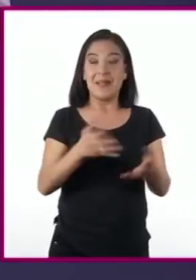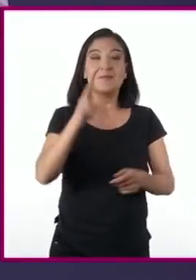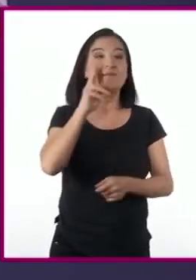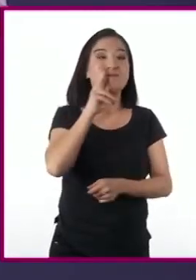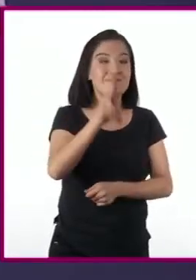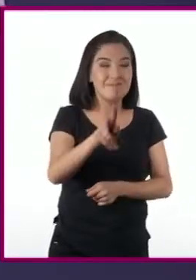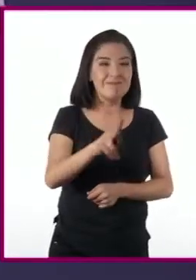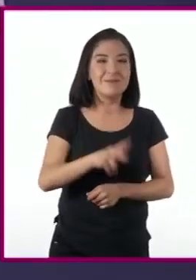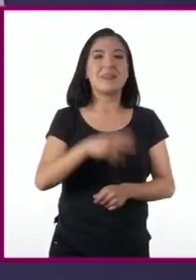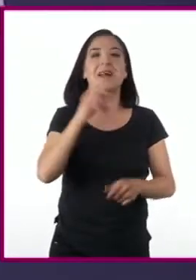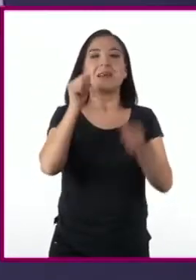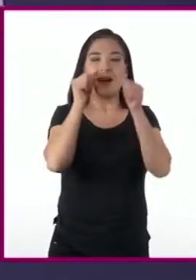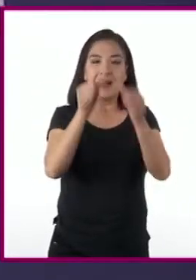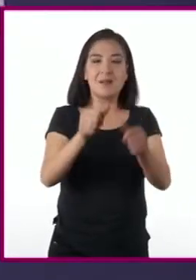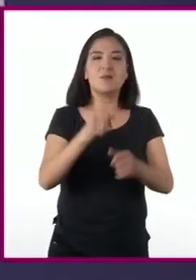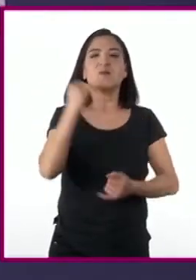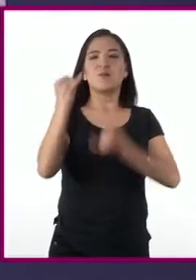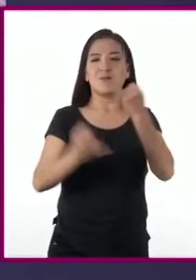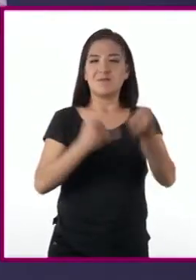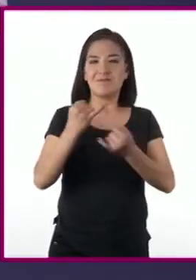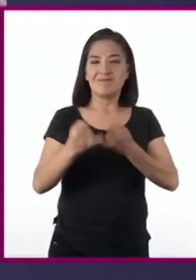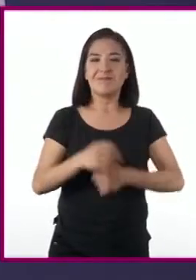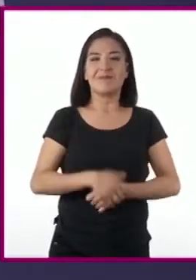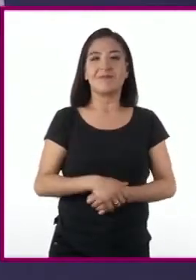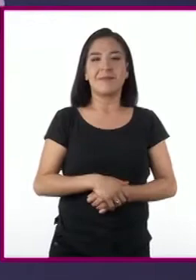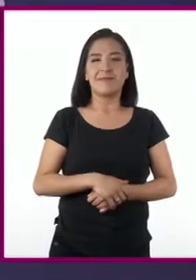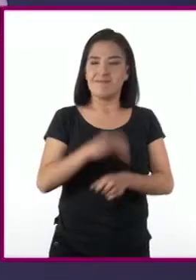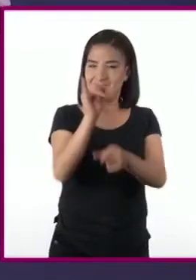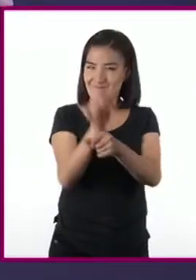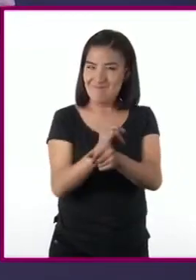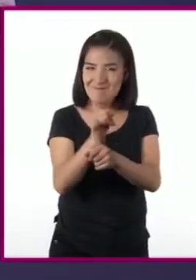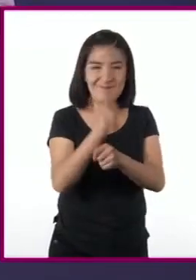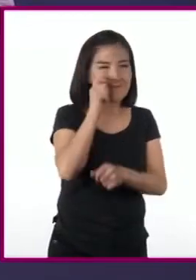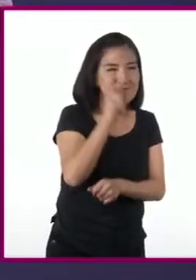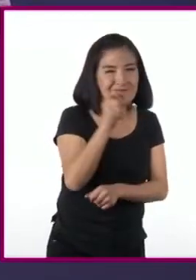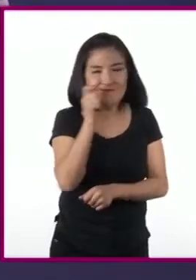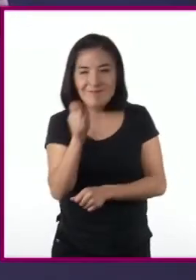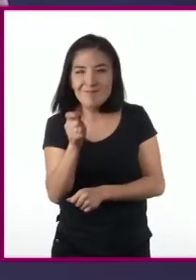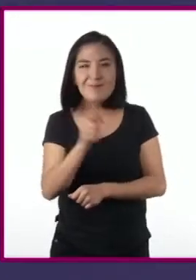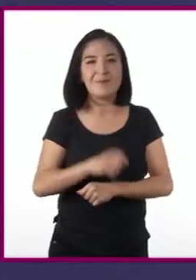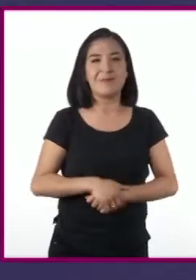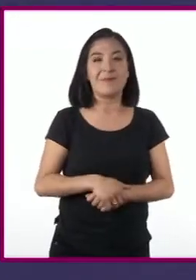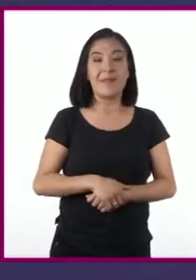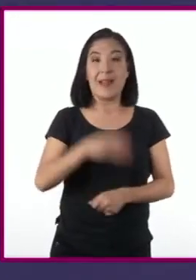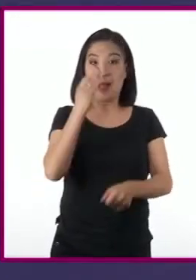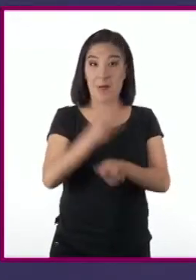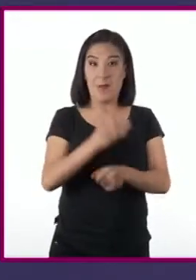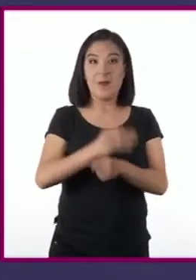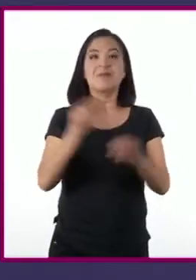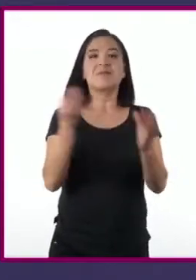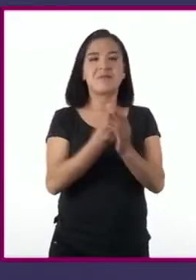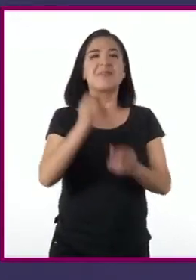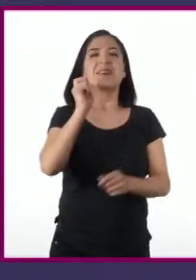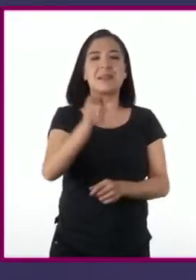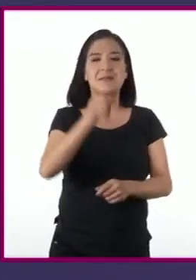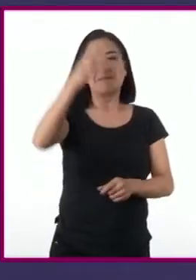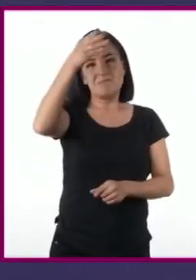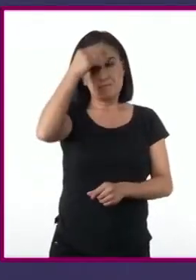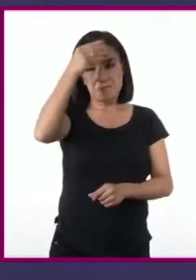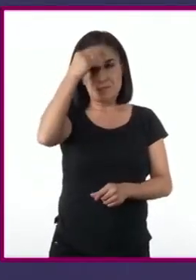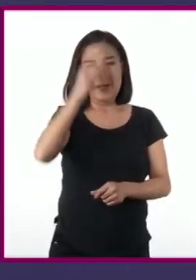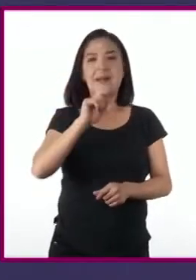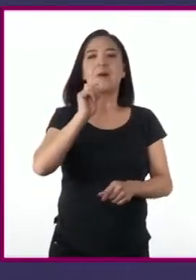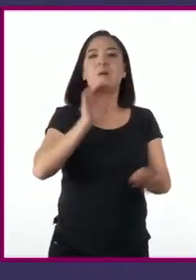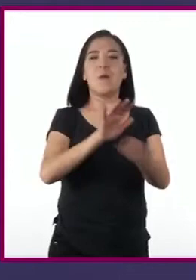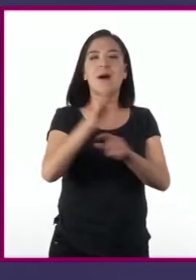atención, pues jugaremos a ser detectives. En esta sesión trataremos el aprendizaje